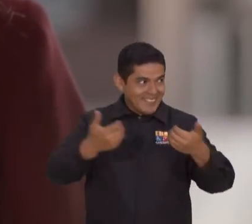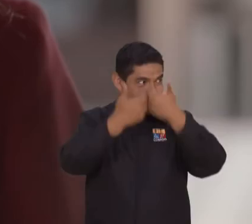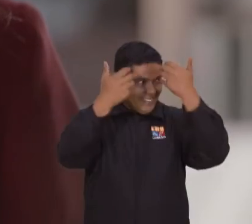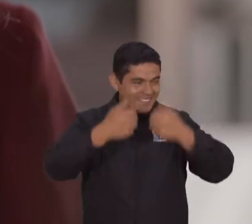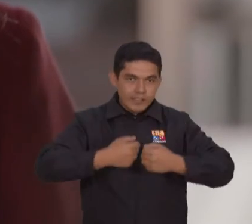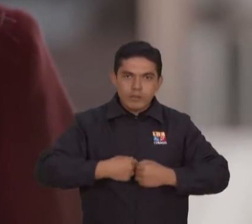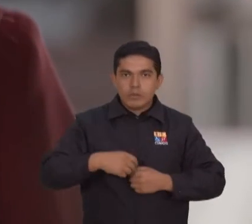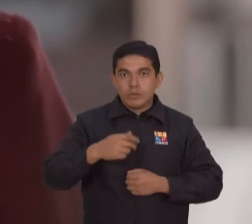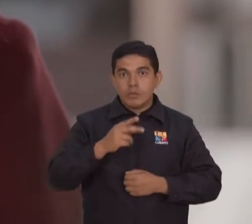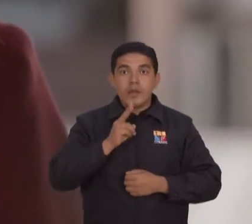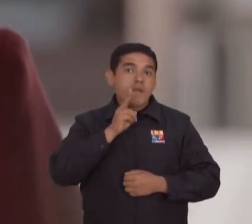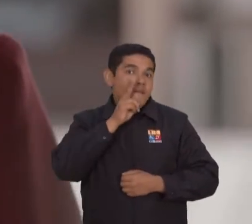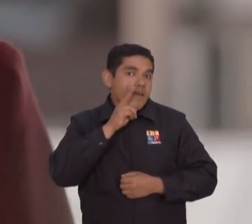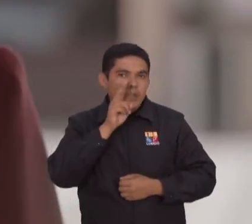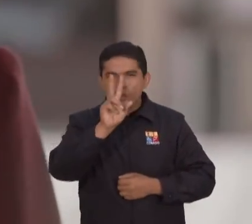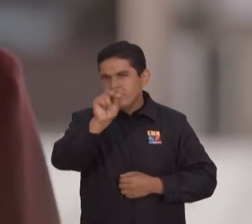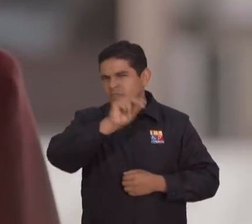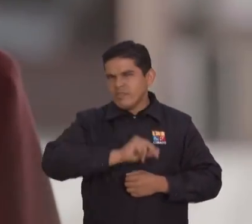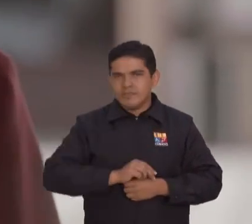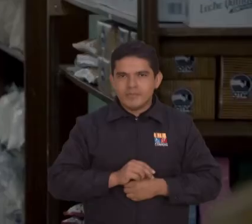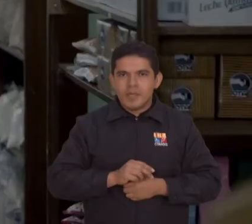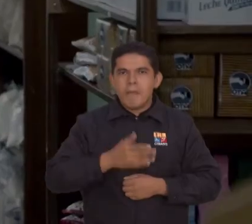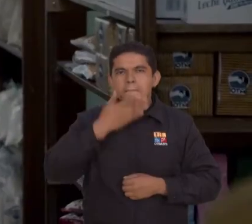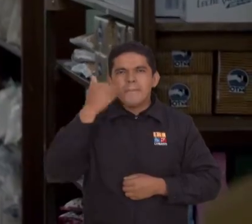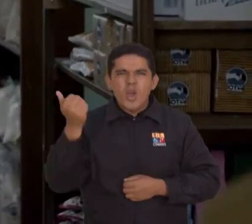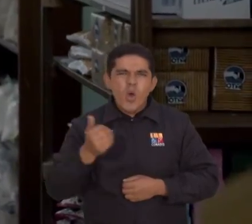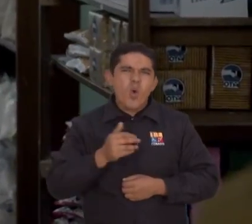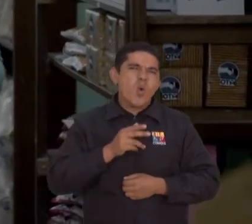Pero no con vino. Mejor con un juguito brindemos, ¿sí?